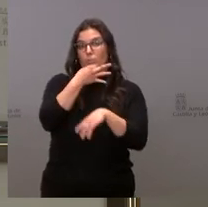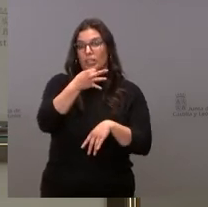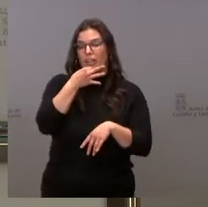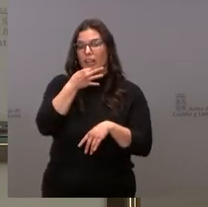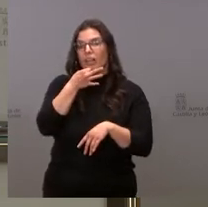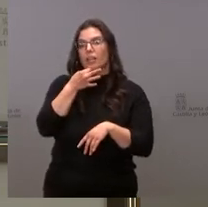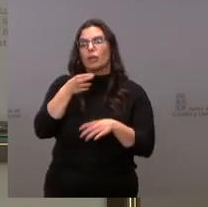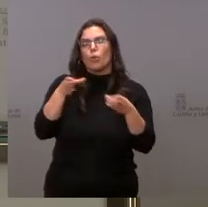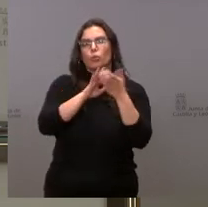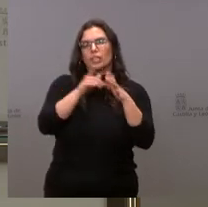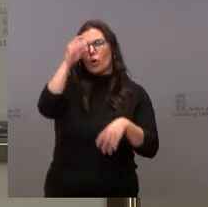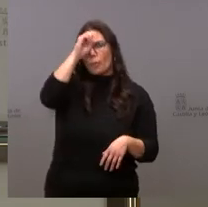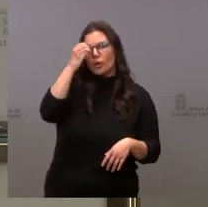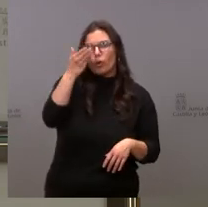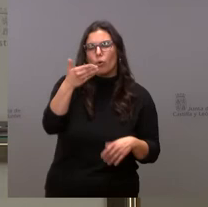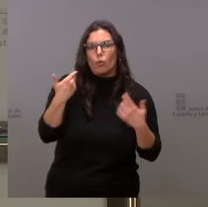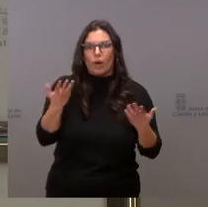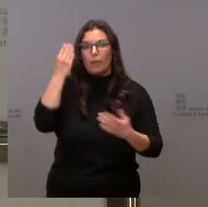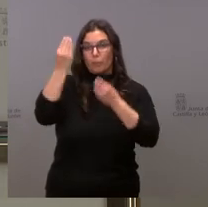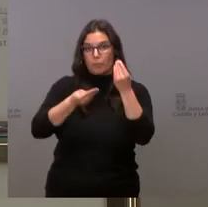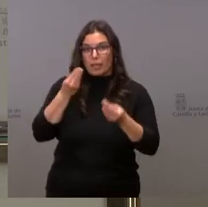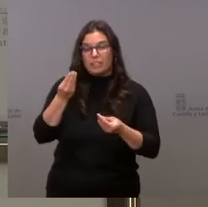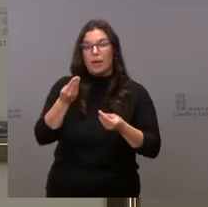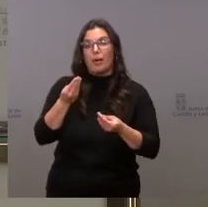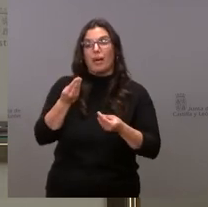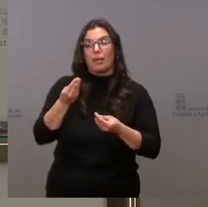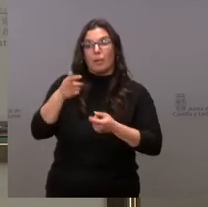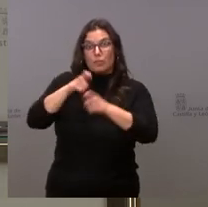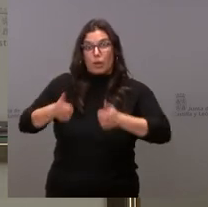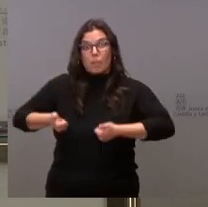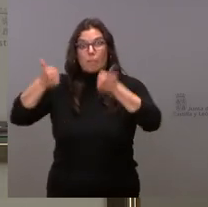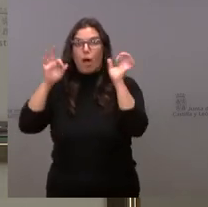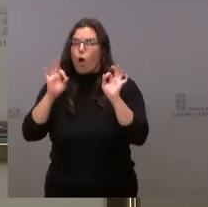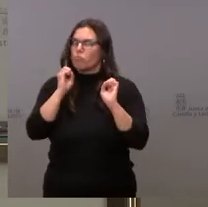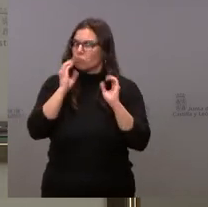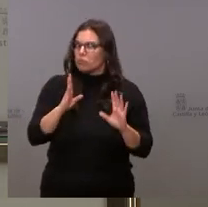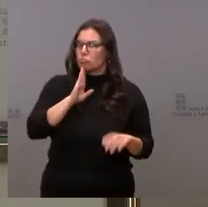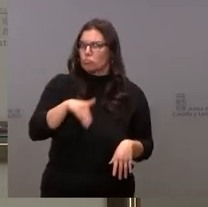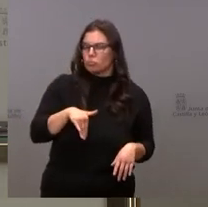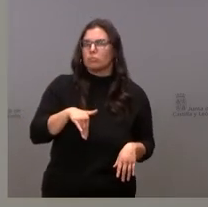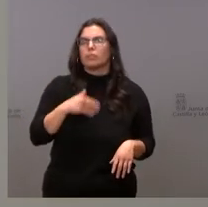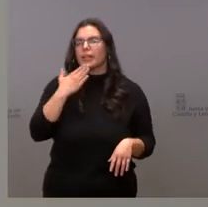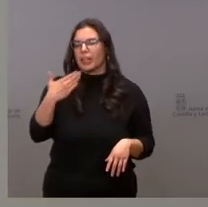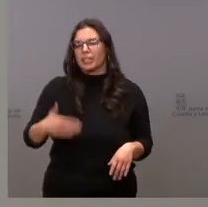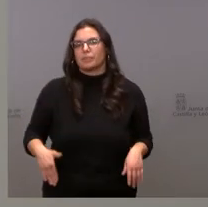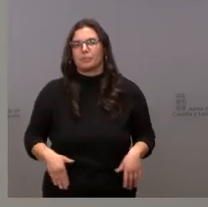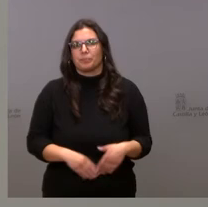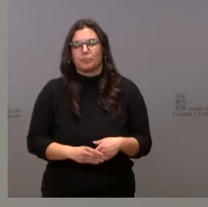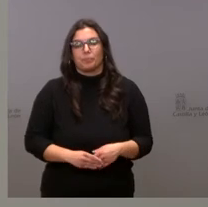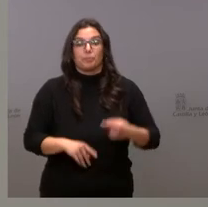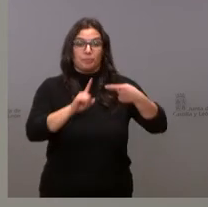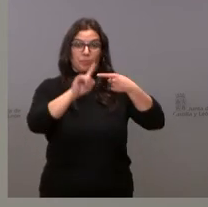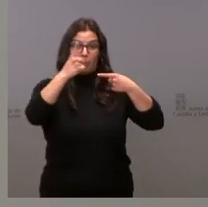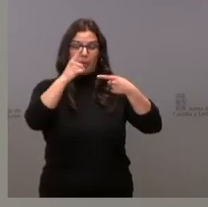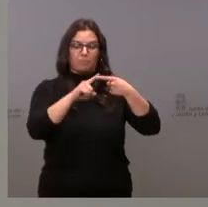valoración hace las juntas y se esperaban una respuesta mayor o se encuentran satisfechos con estos con estos datos craft en cuanto a la primera